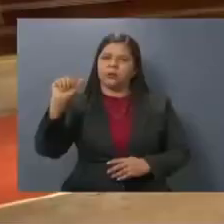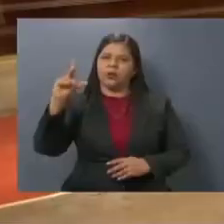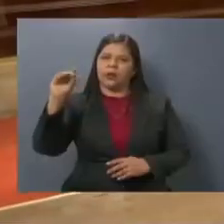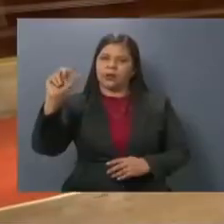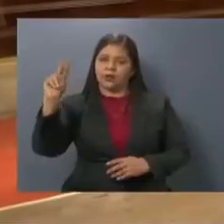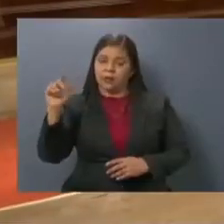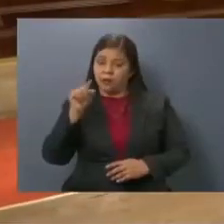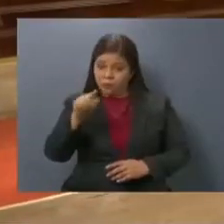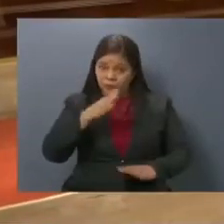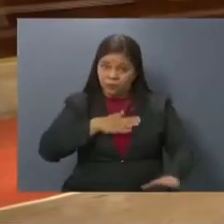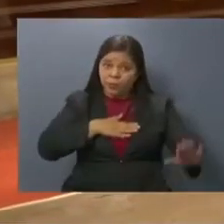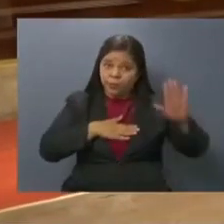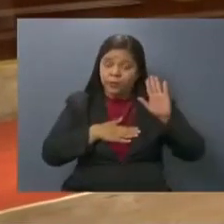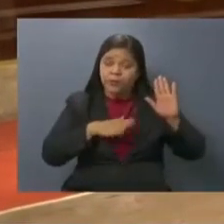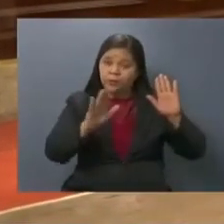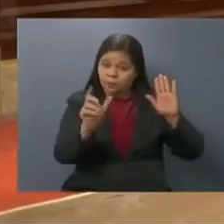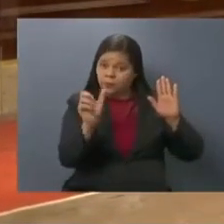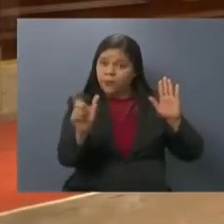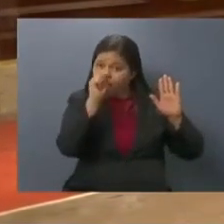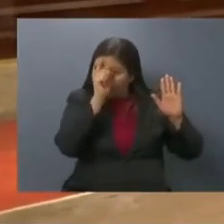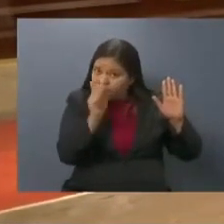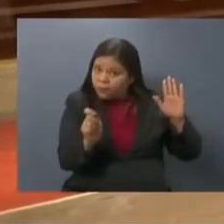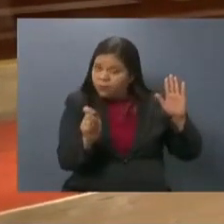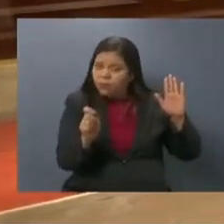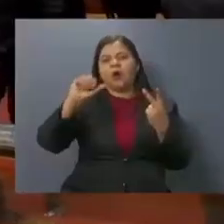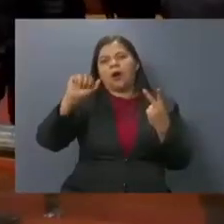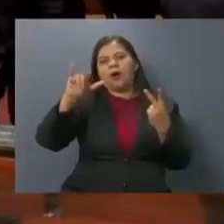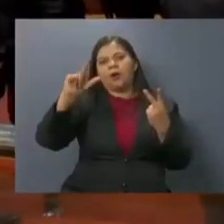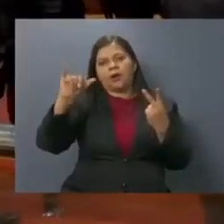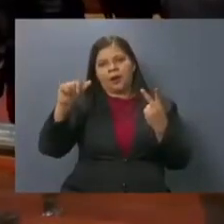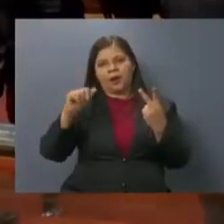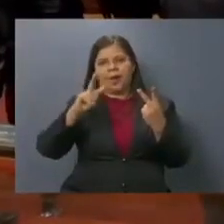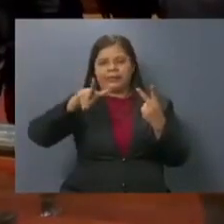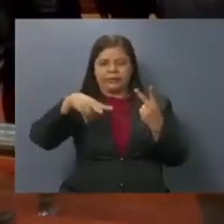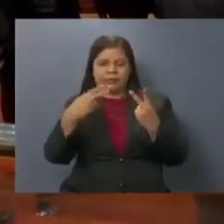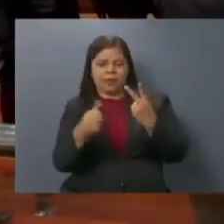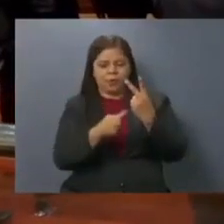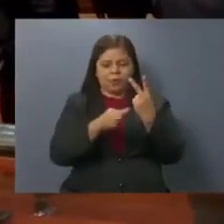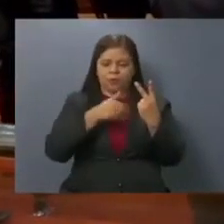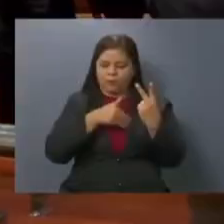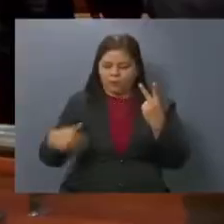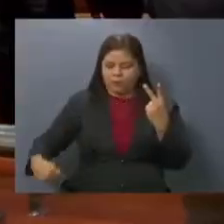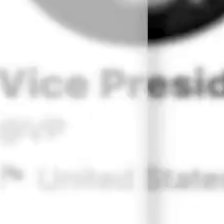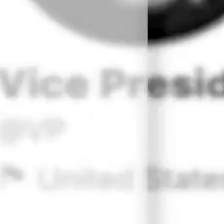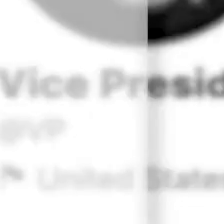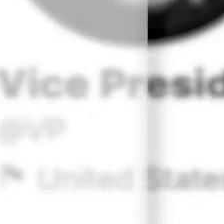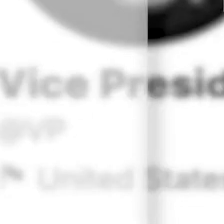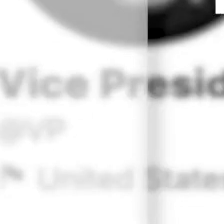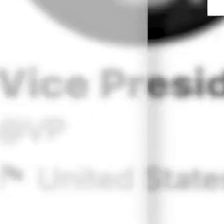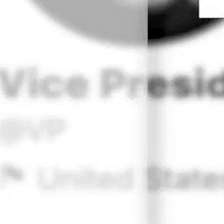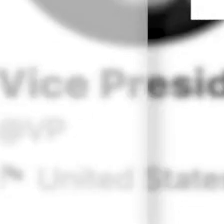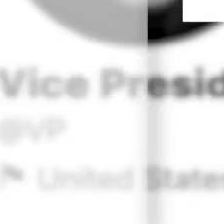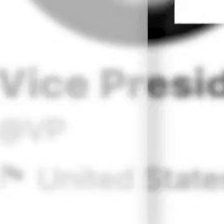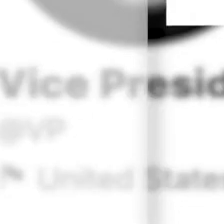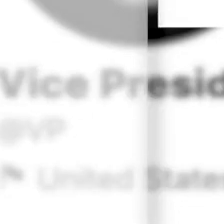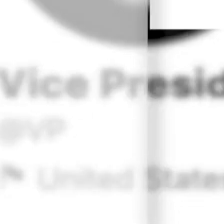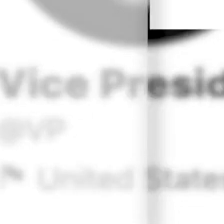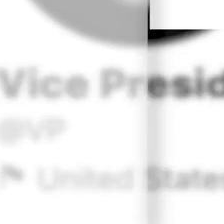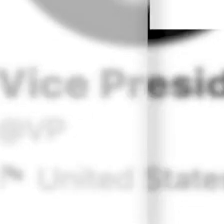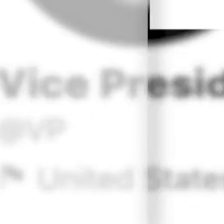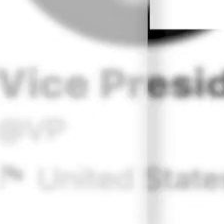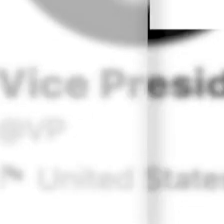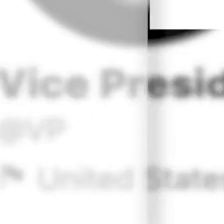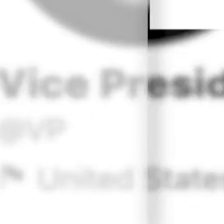Legislativa. Pero la legalidad no es tan clara a los ojos de la comunidad internacional. La vicepresidenta de Estados Unidos, Kamala Harris, expresó la